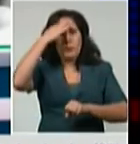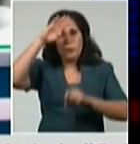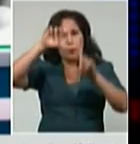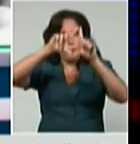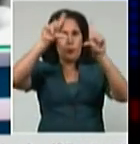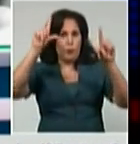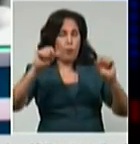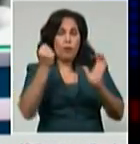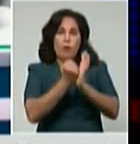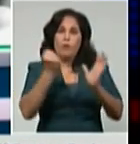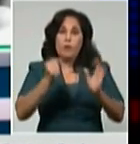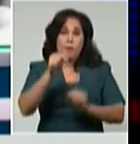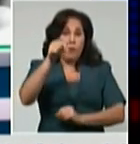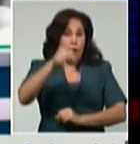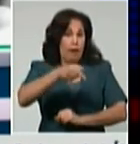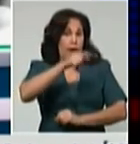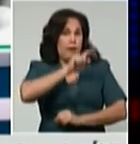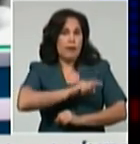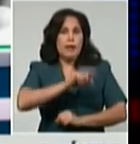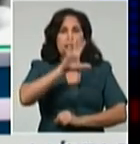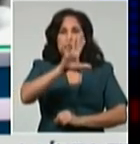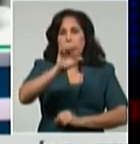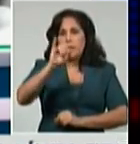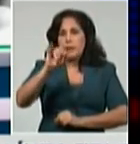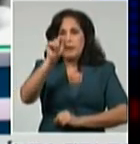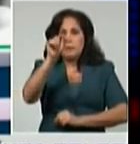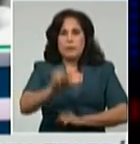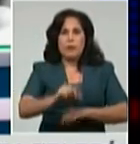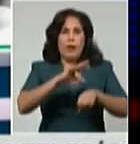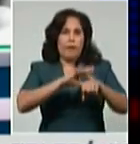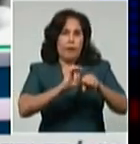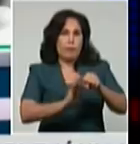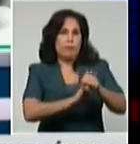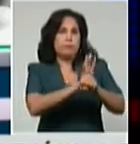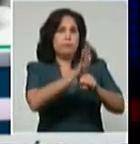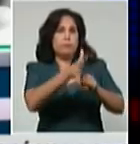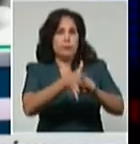confirmó en el día de ayer 56 nuevos casos positivos a la COVID-19.